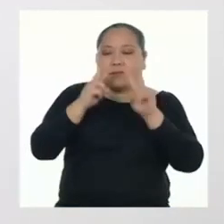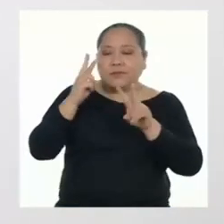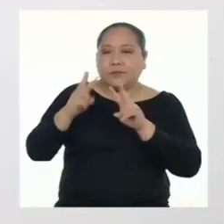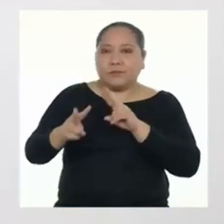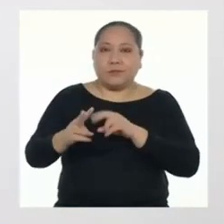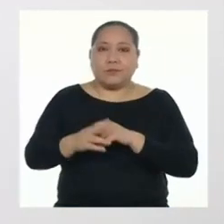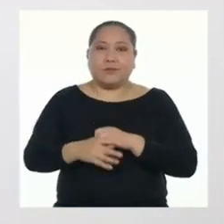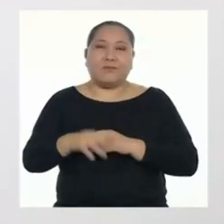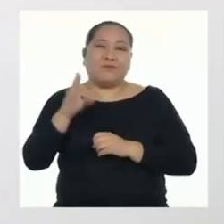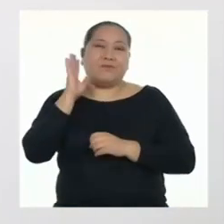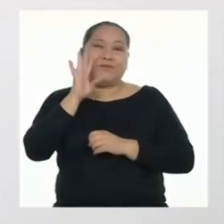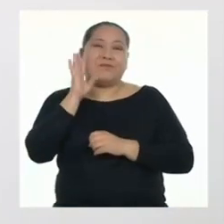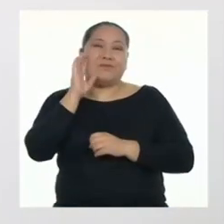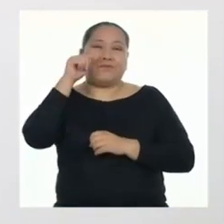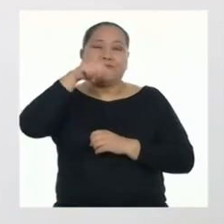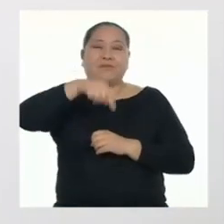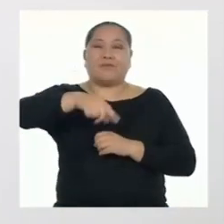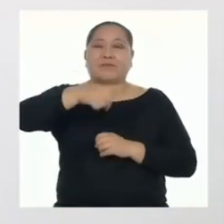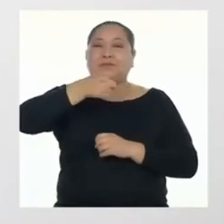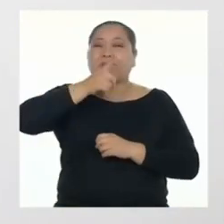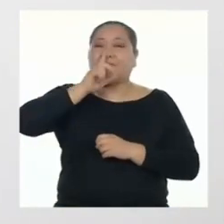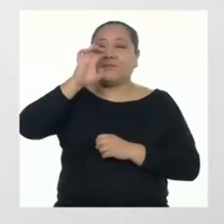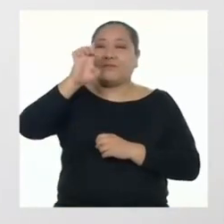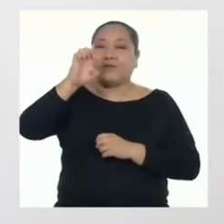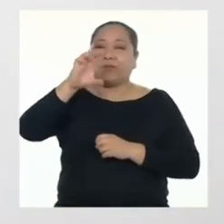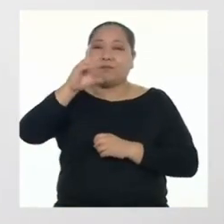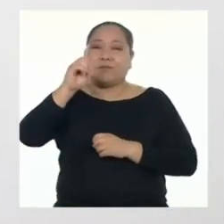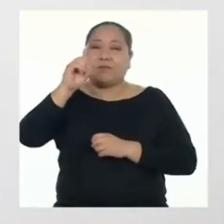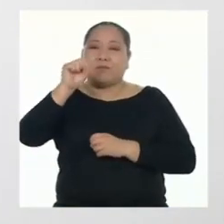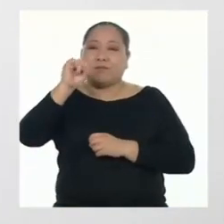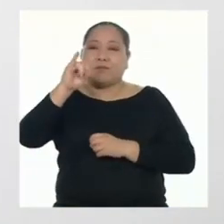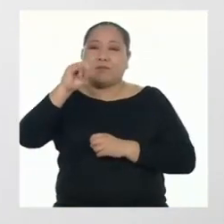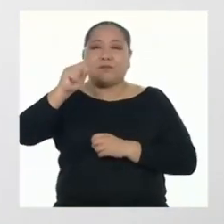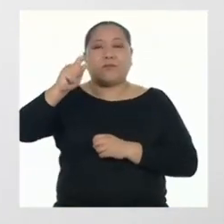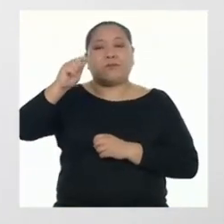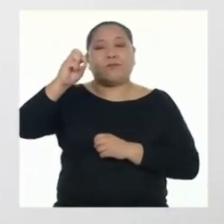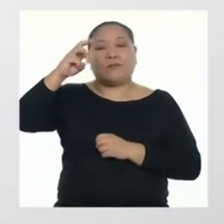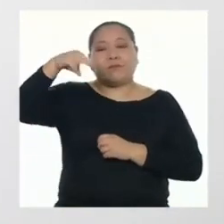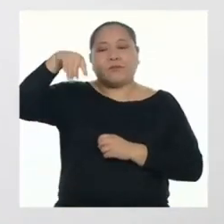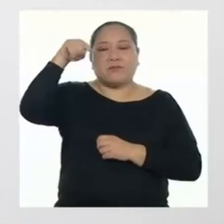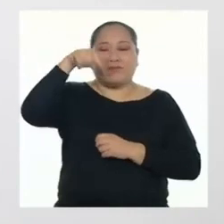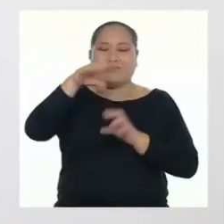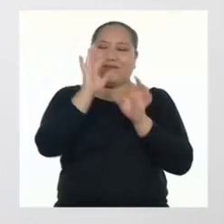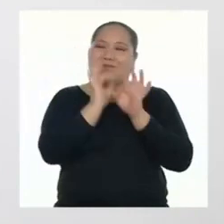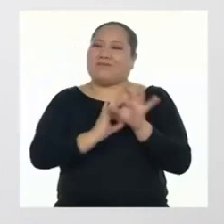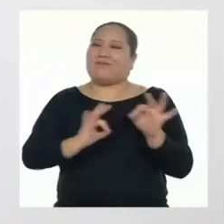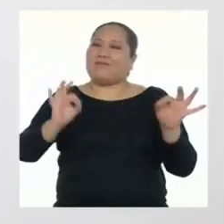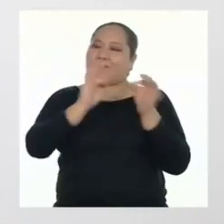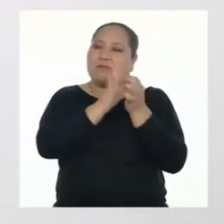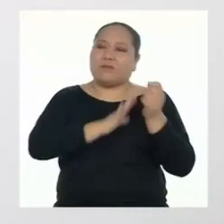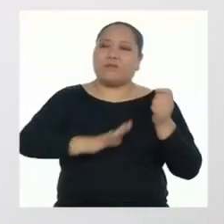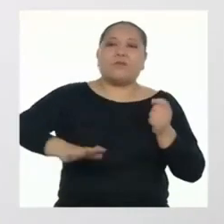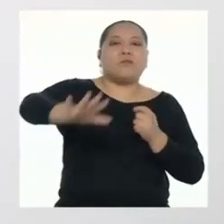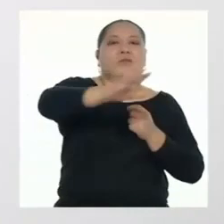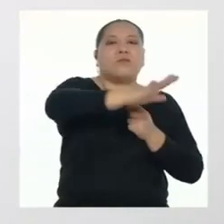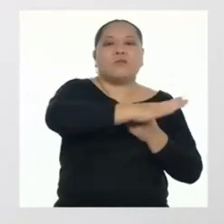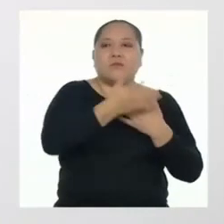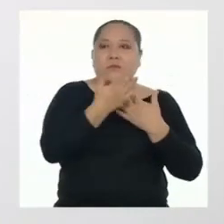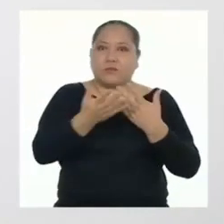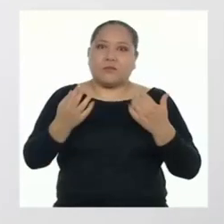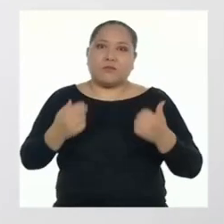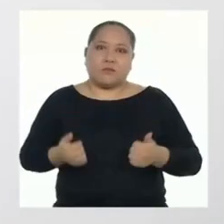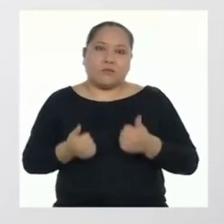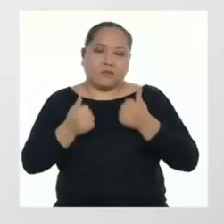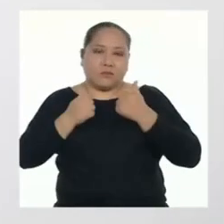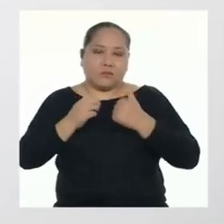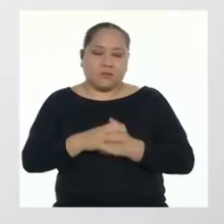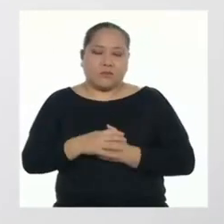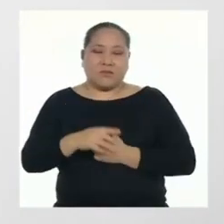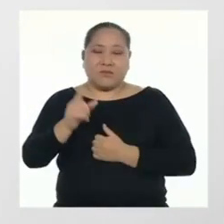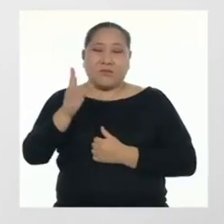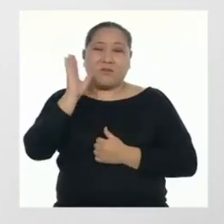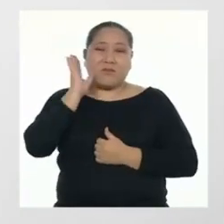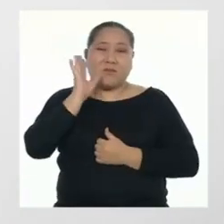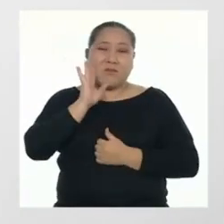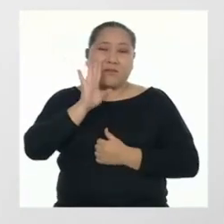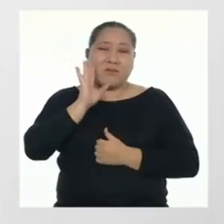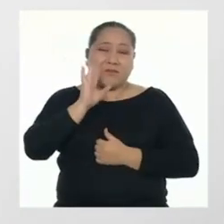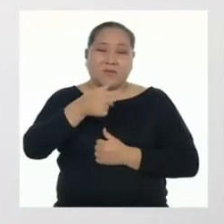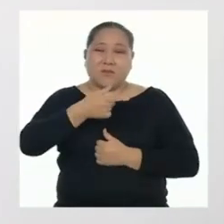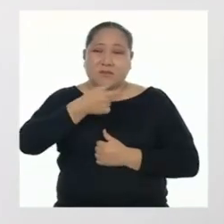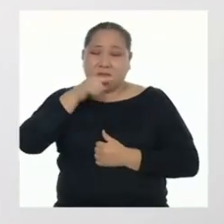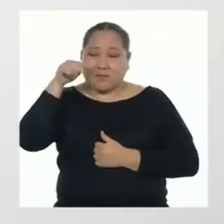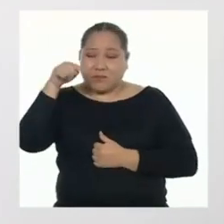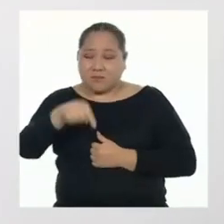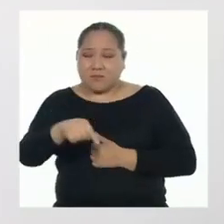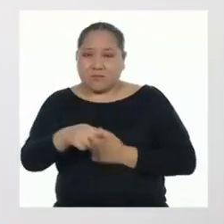es un riesgo potencial para la supervivencia de todos los seres vivos. Esto ocurre debido a que el agua contaminada puede traer como consecuencia